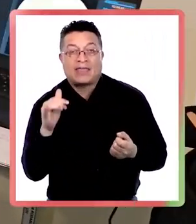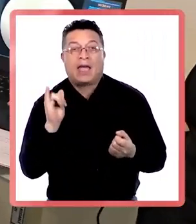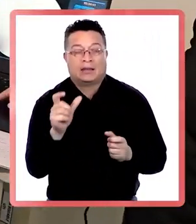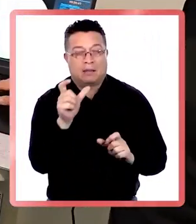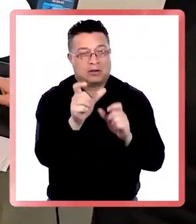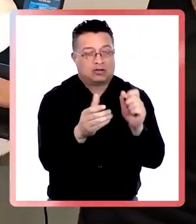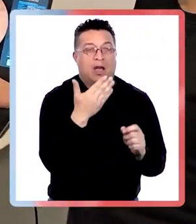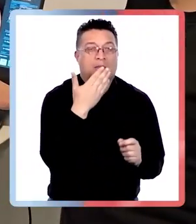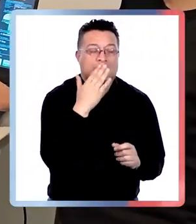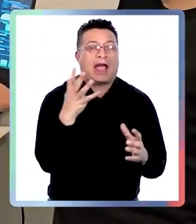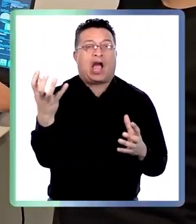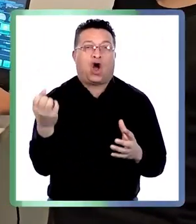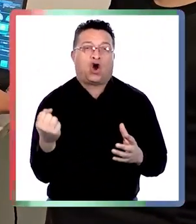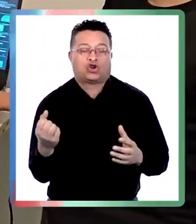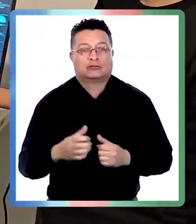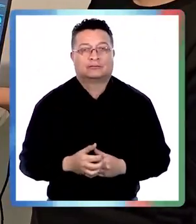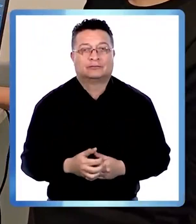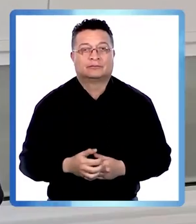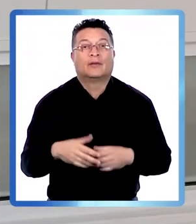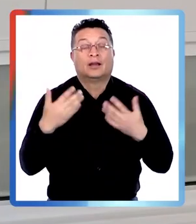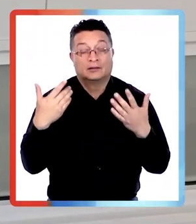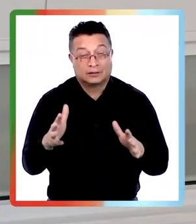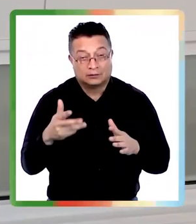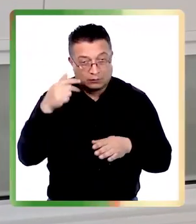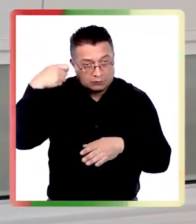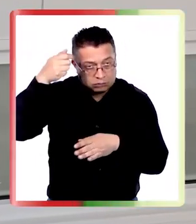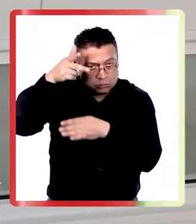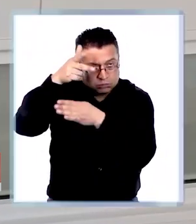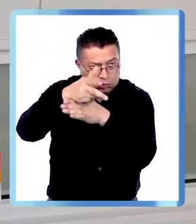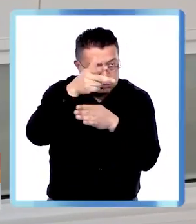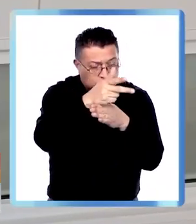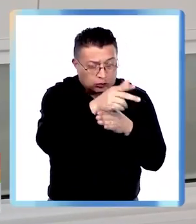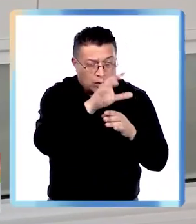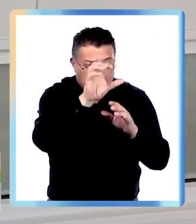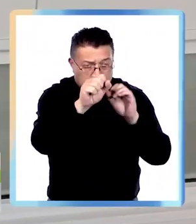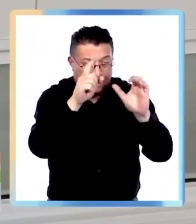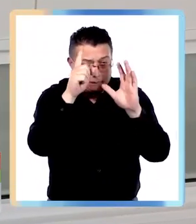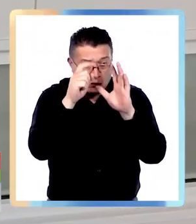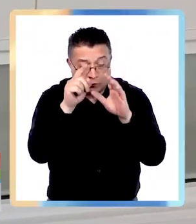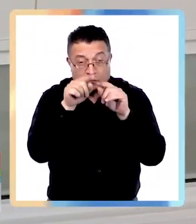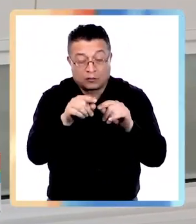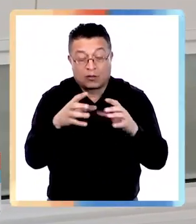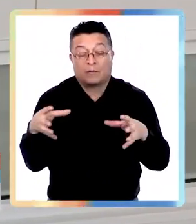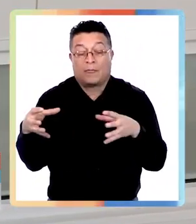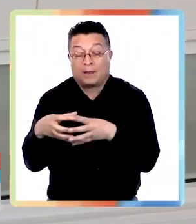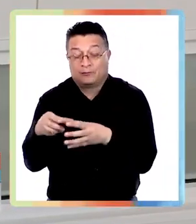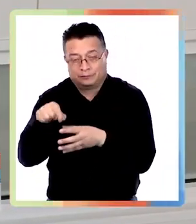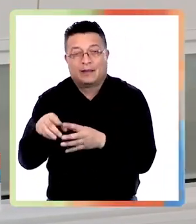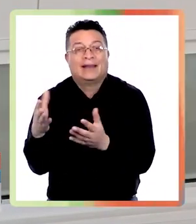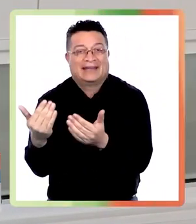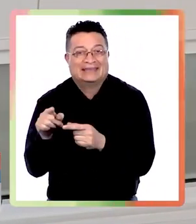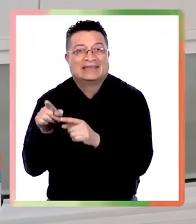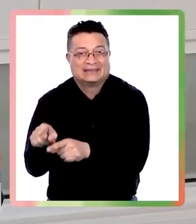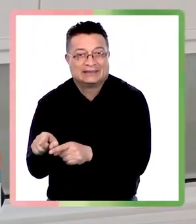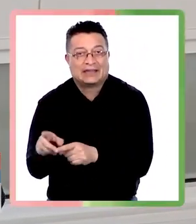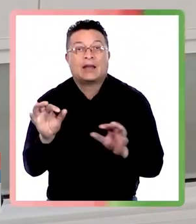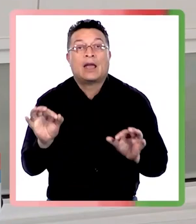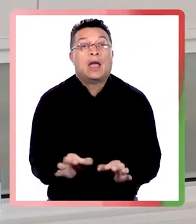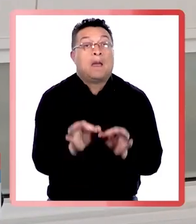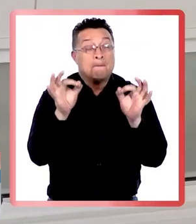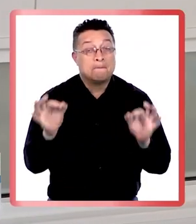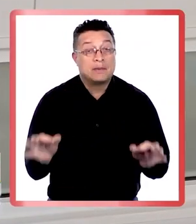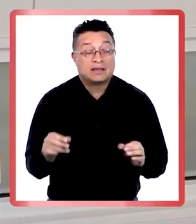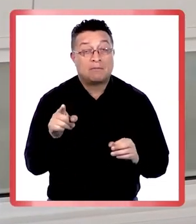personal y especialistas médicos. Se hacen las tomas, las imágenes, en las unidades que lo requieren,